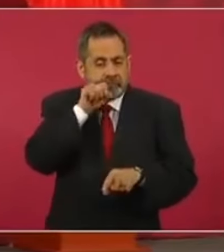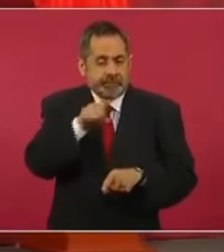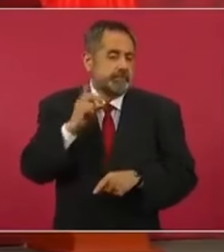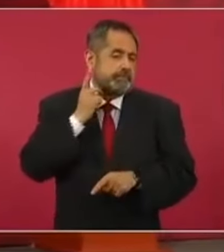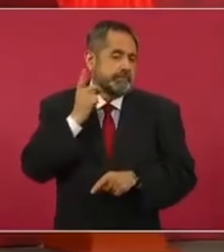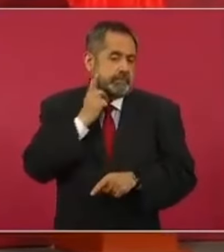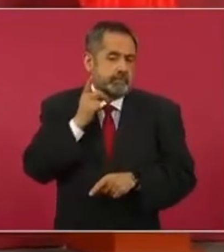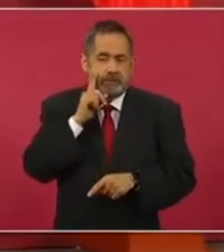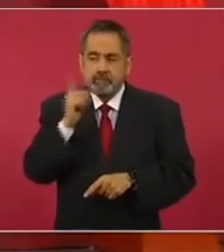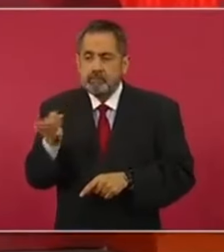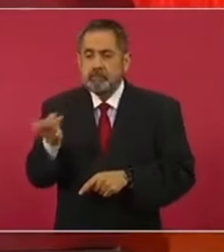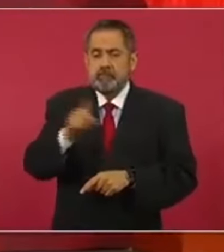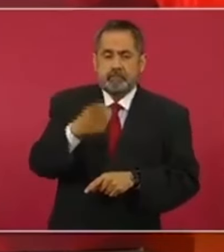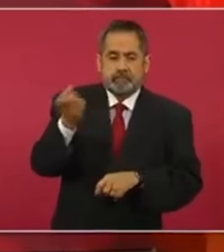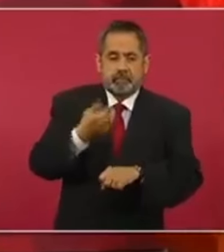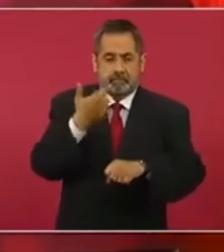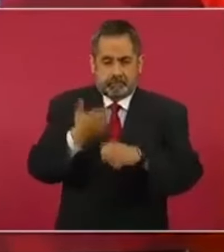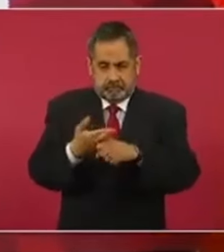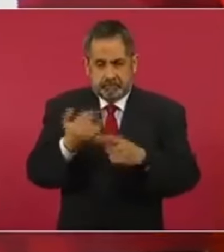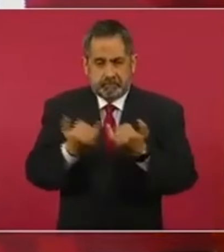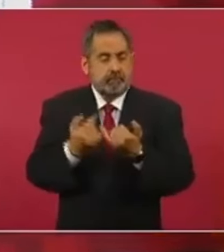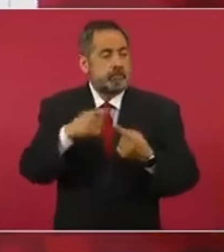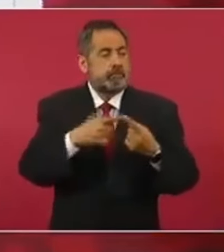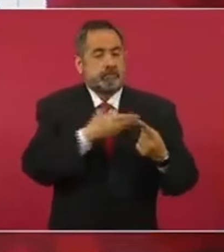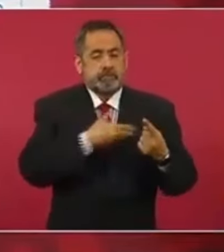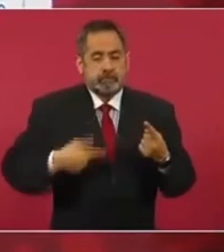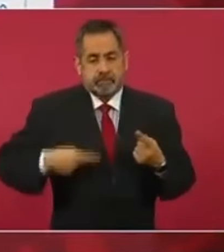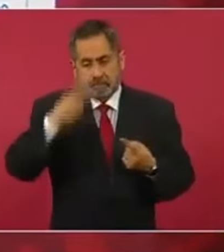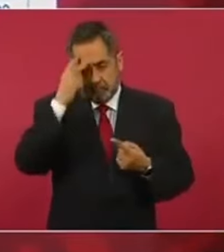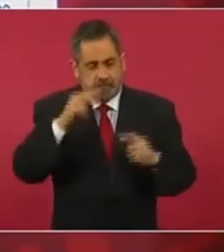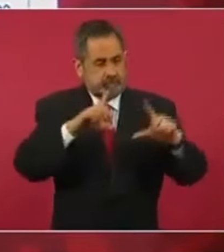los secretarios, y el presidente de México.